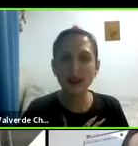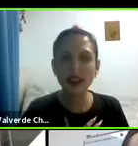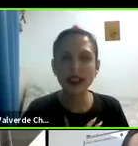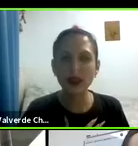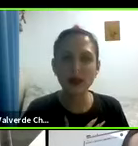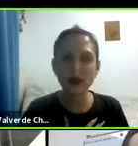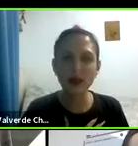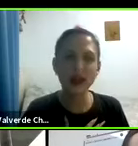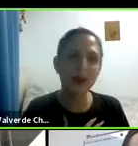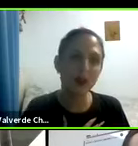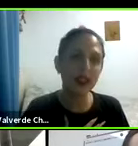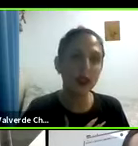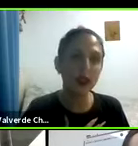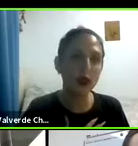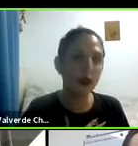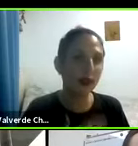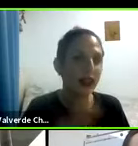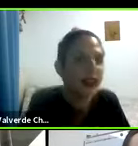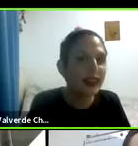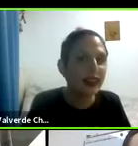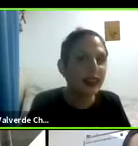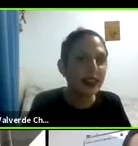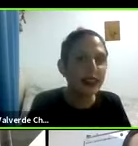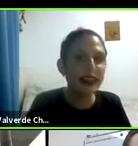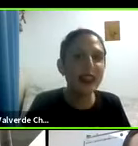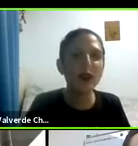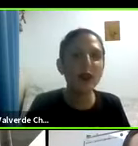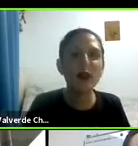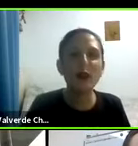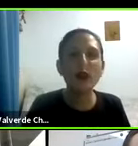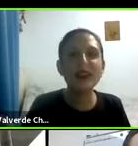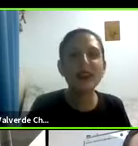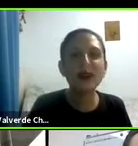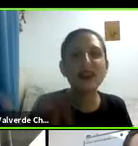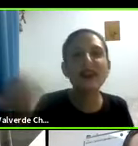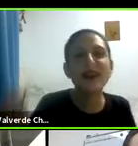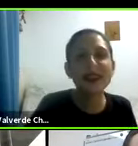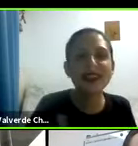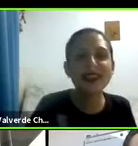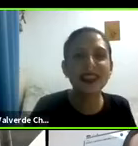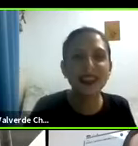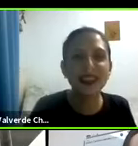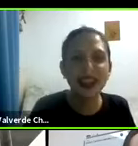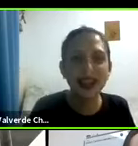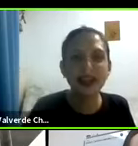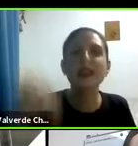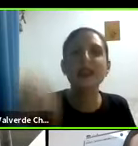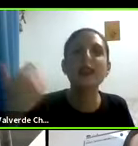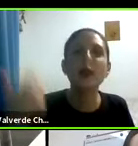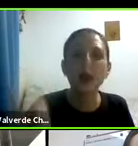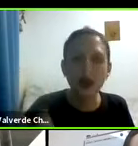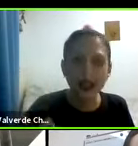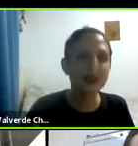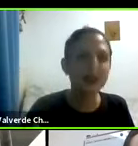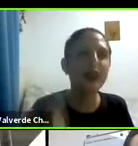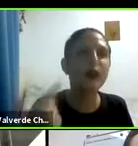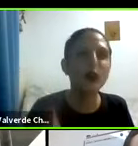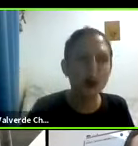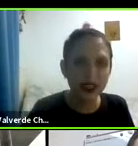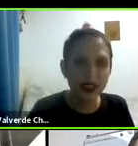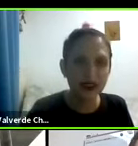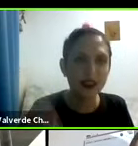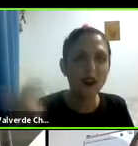se da cuenta que la otra persona tampoco es que actúa por maldad es que hizo lo que pudo hacer con las herramientas que tenía psicológicas